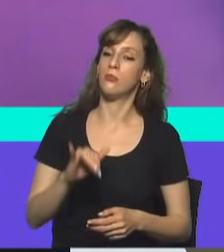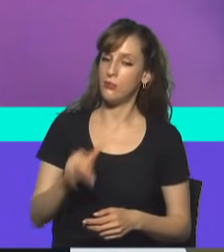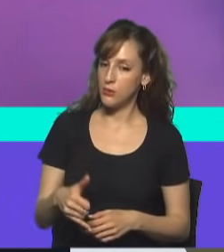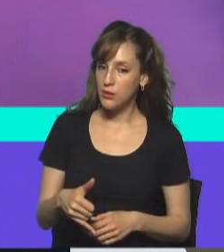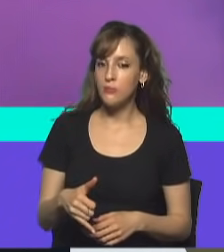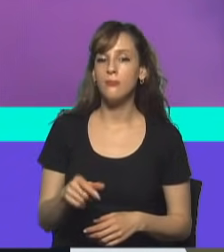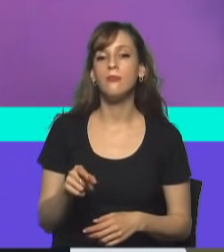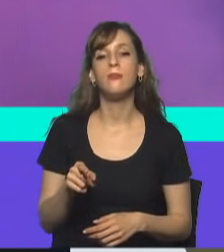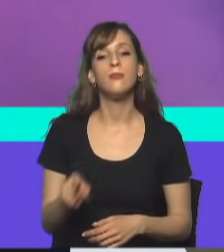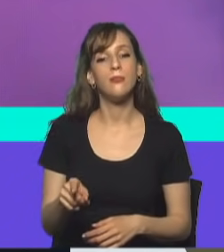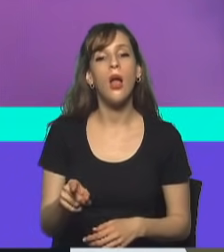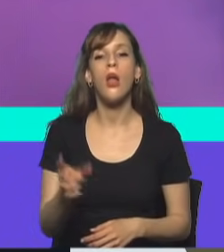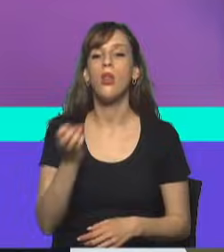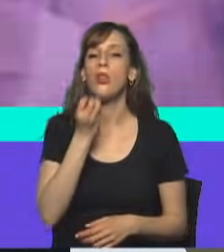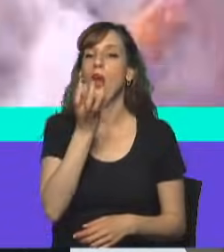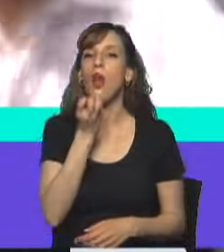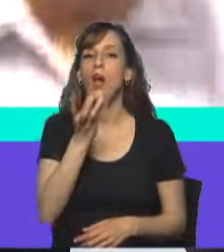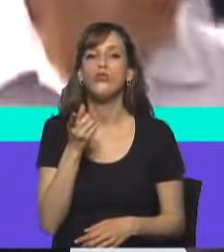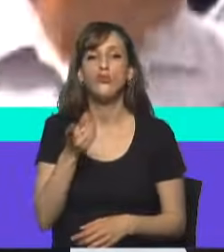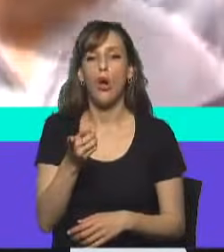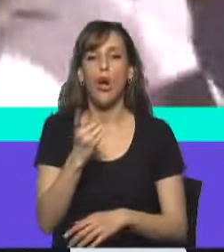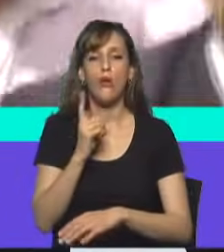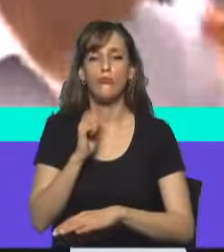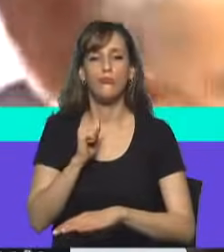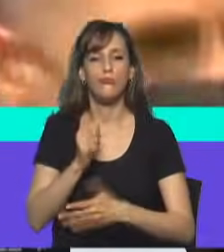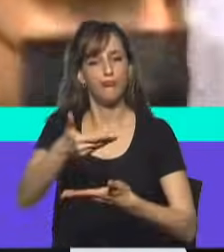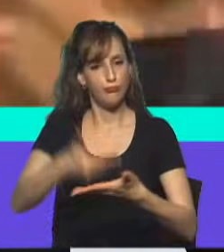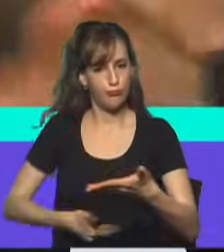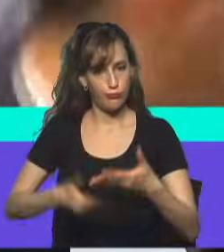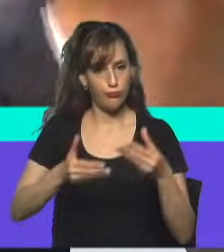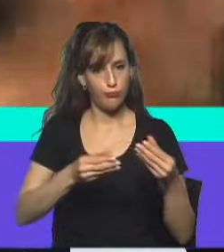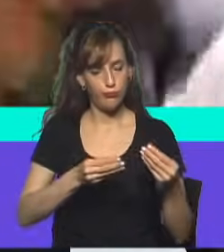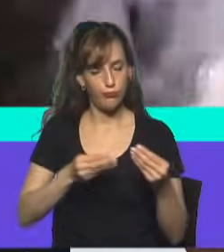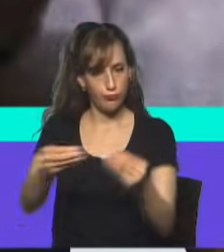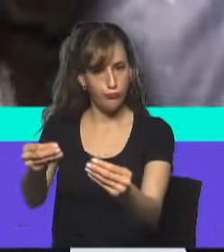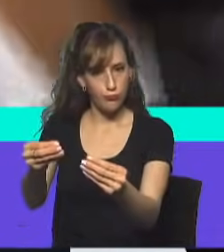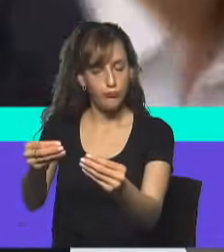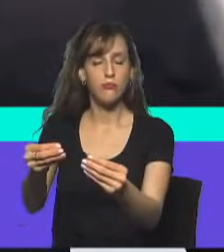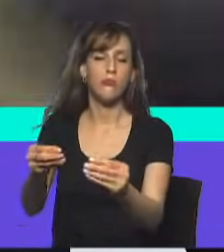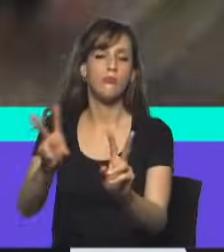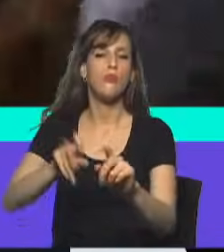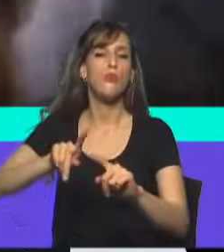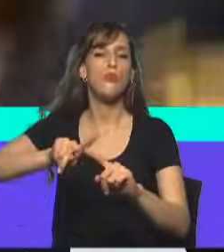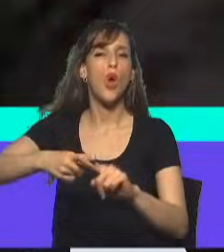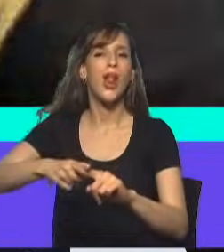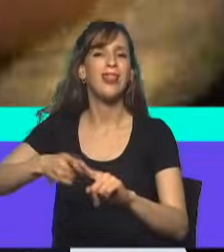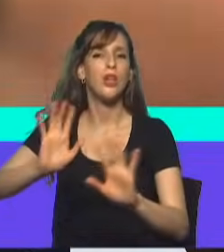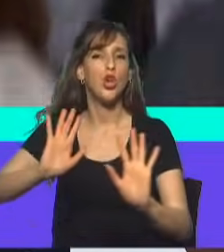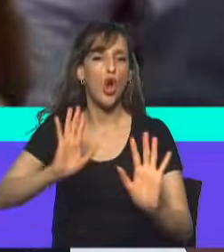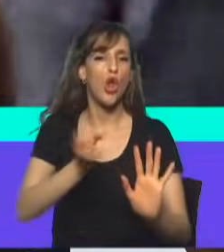en tribunales no tuvo ese carácter político, independientemente de que el escrito sí hace alusión a cuestiones